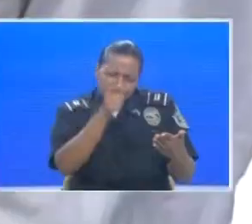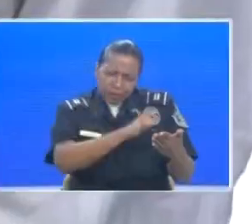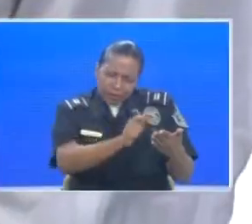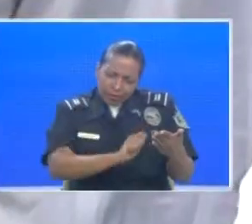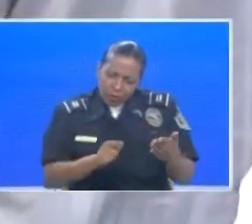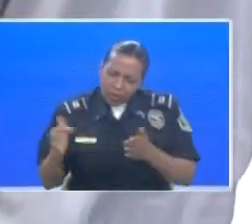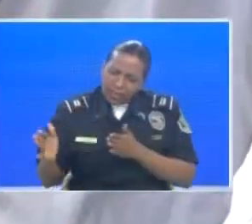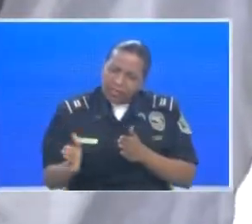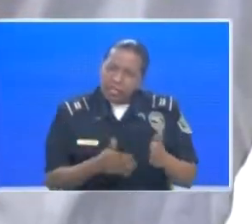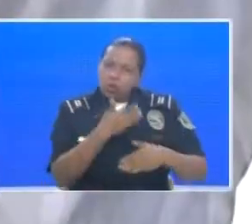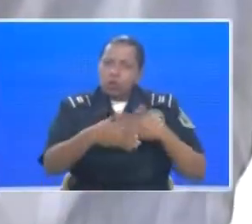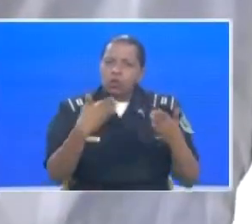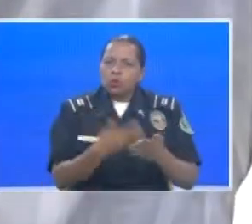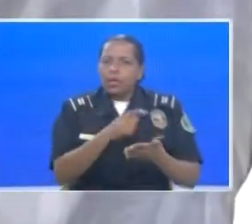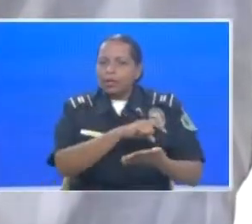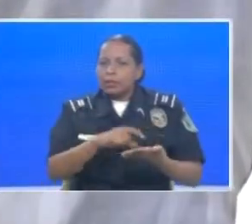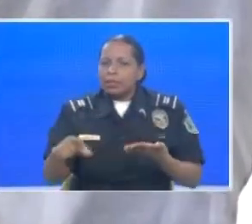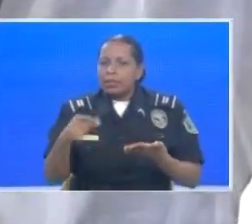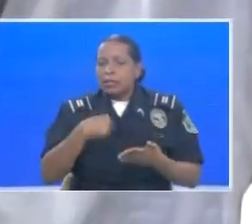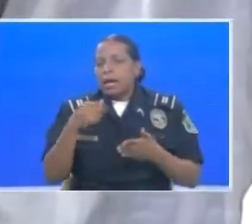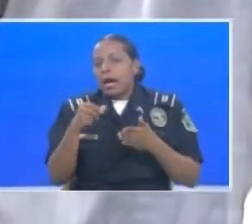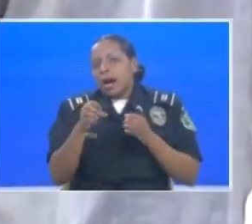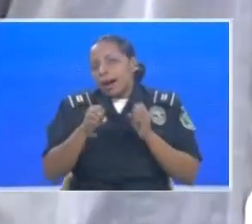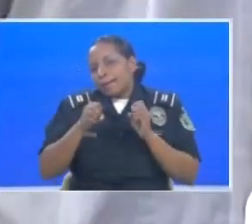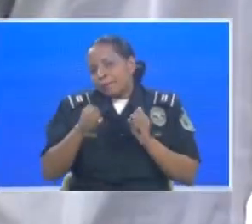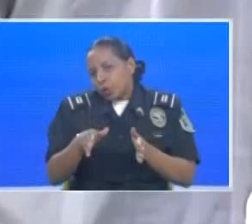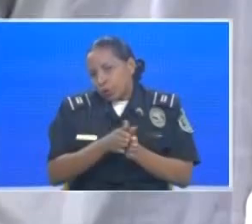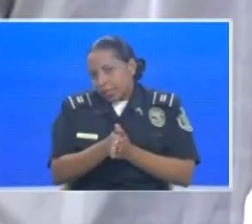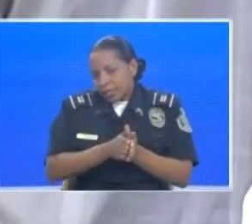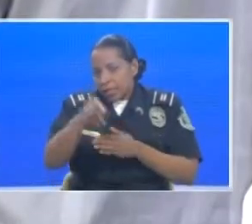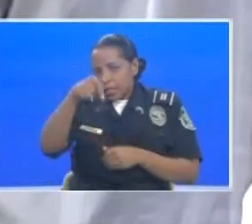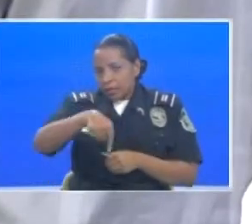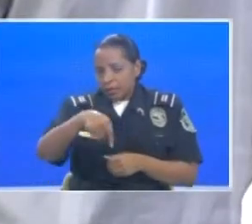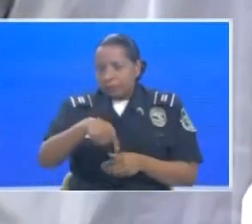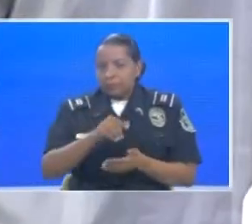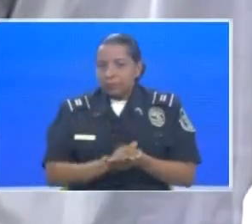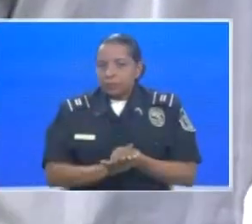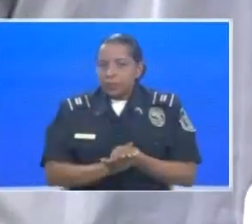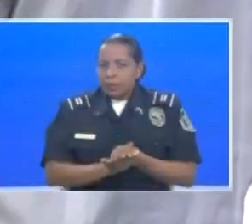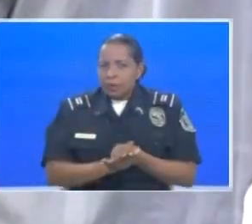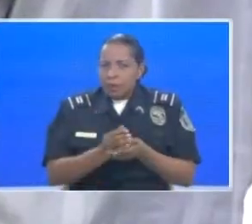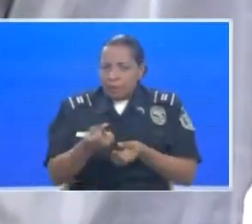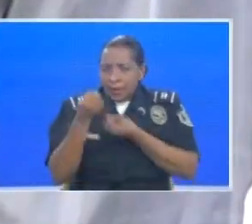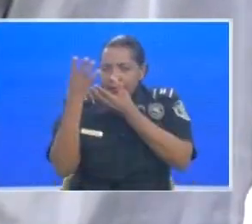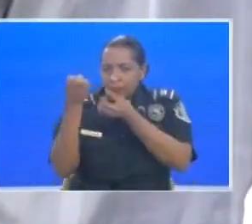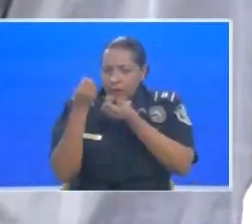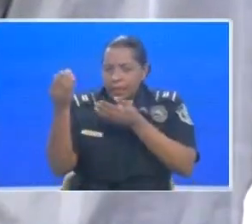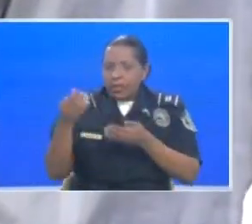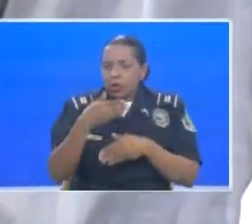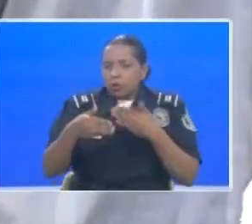la semana y quisiera aprovechar para compartirlo con ustedes.